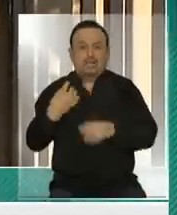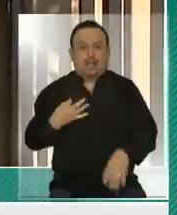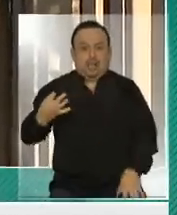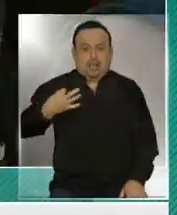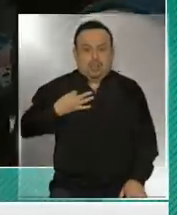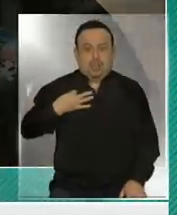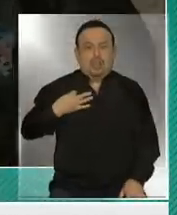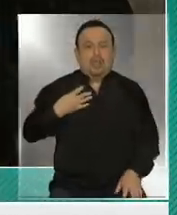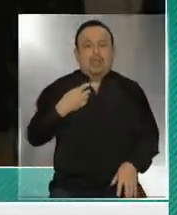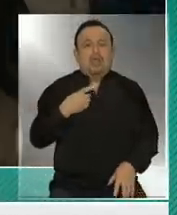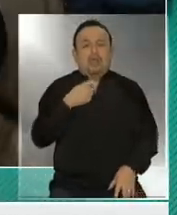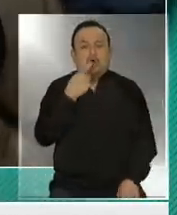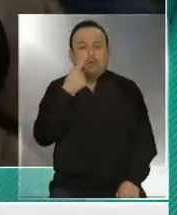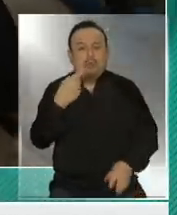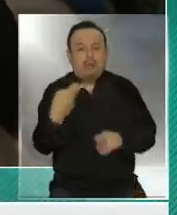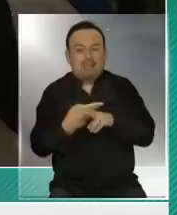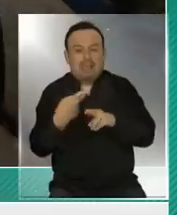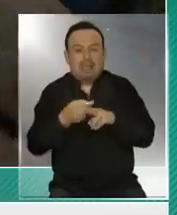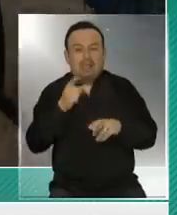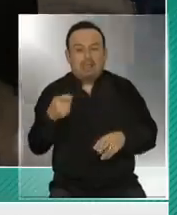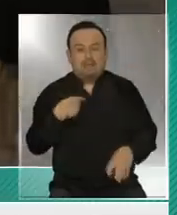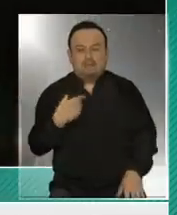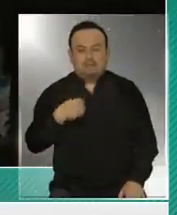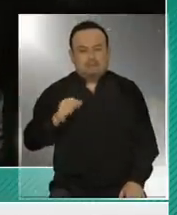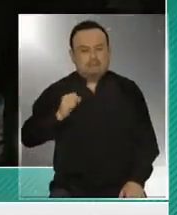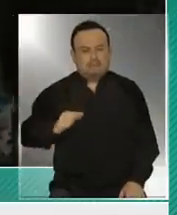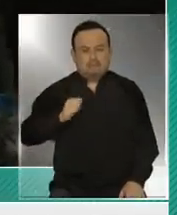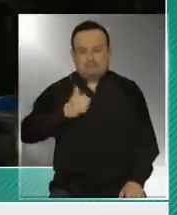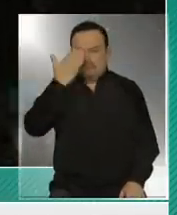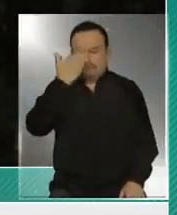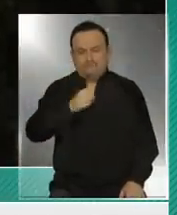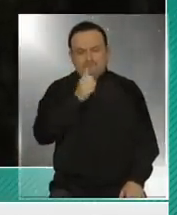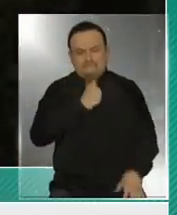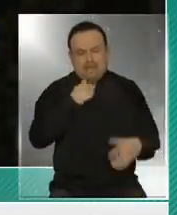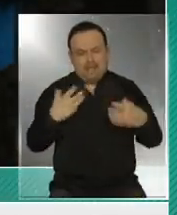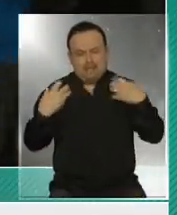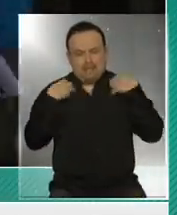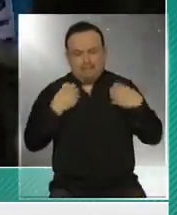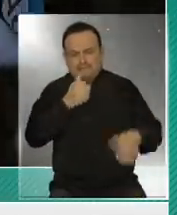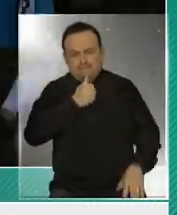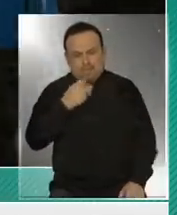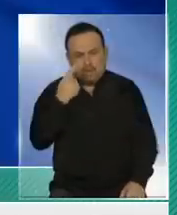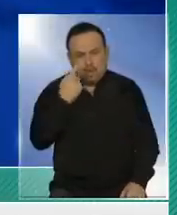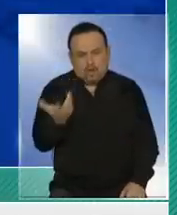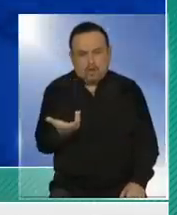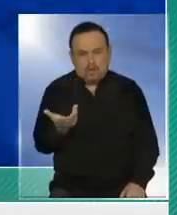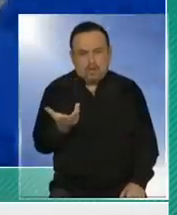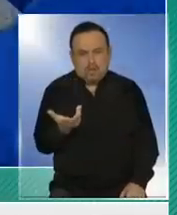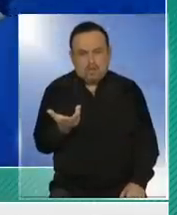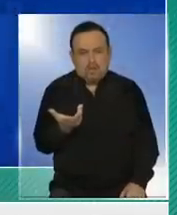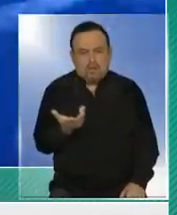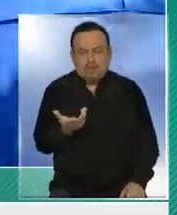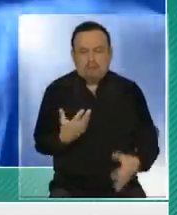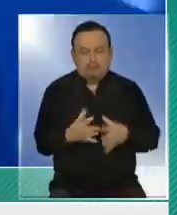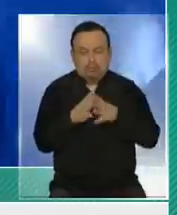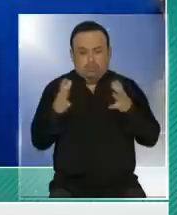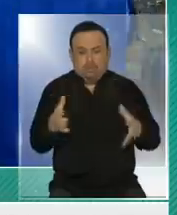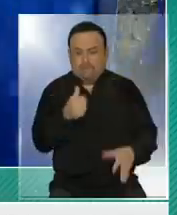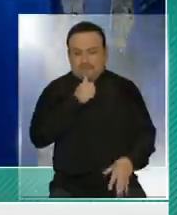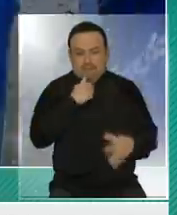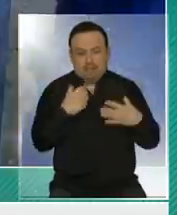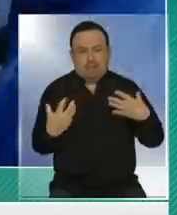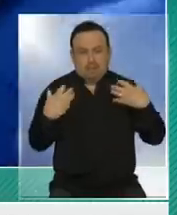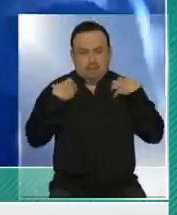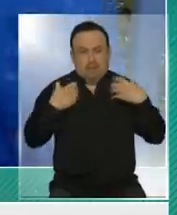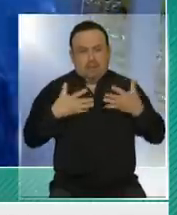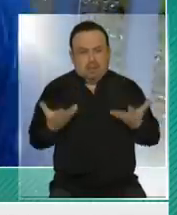arrendador y a mí me parece una actitud irresponsable una falta de conocimiento una falta de irresponsabilidad y hoy día vamos